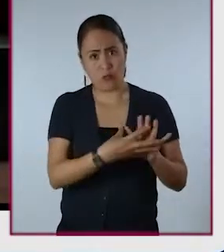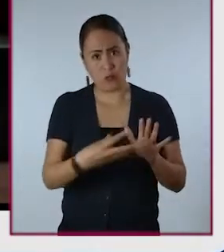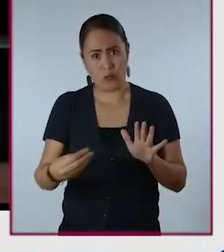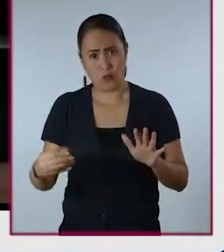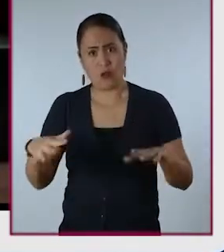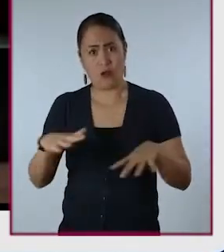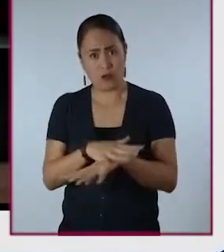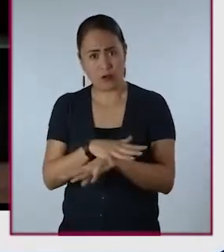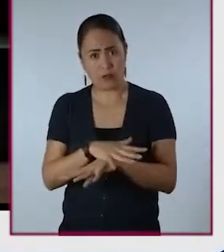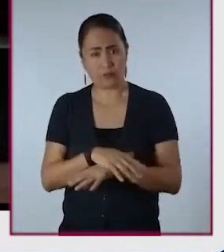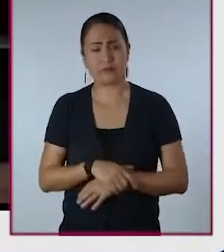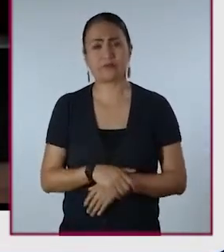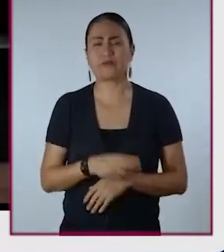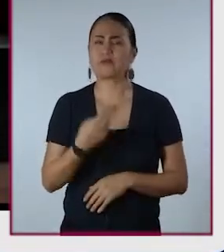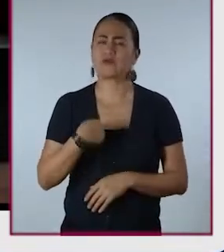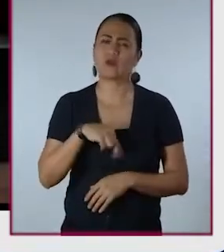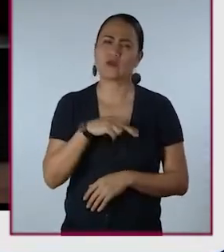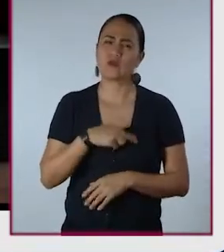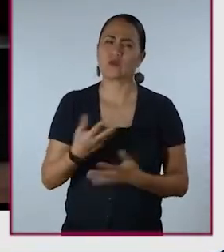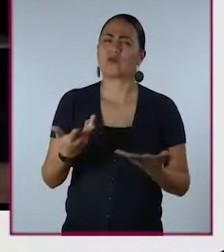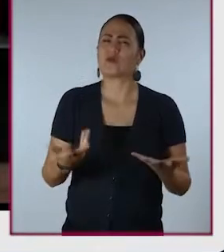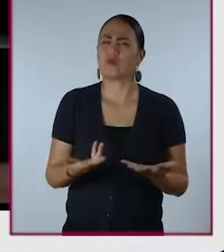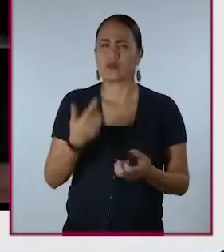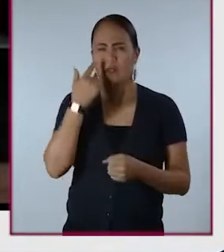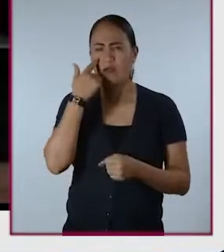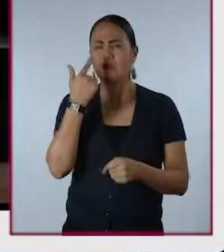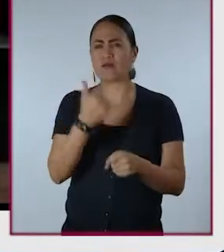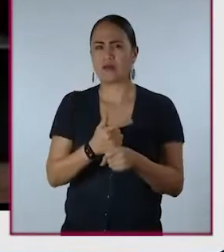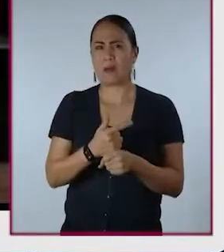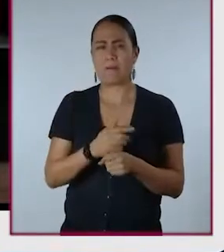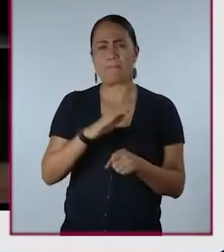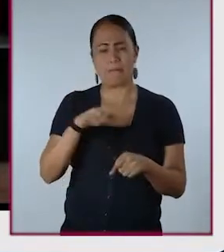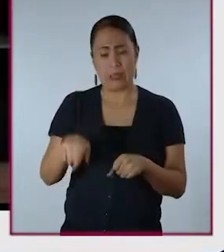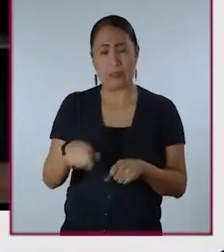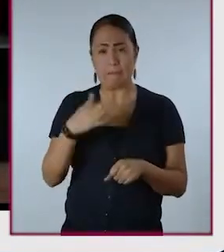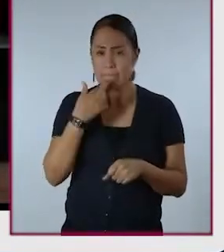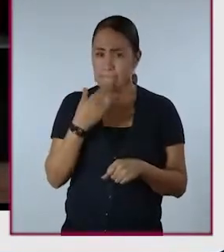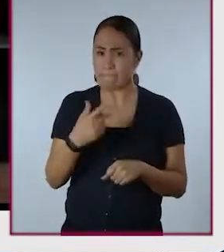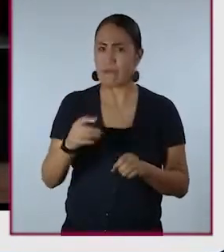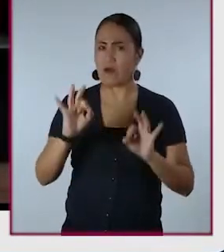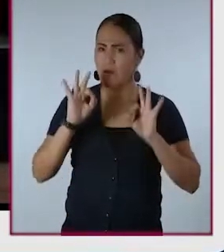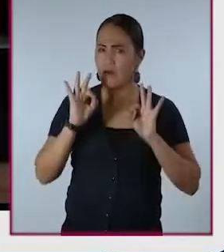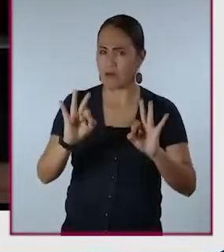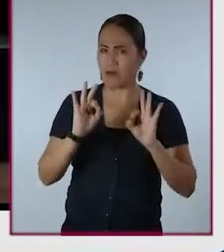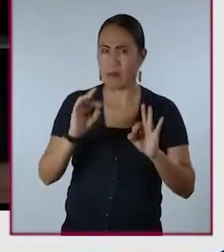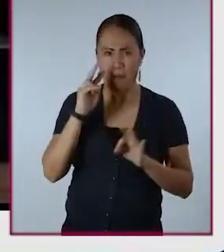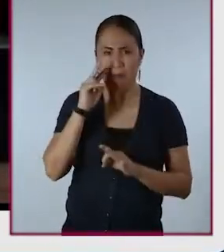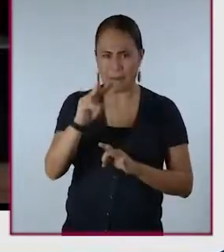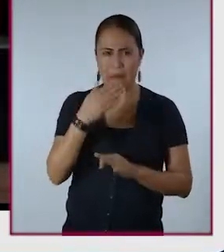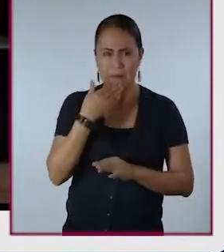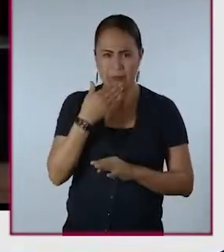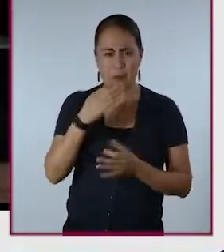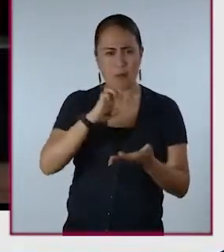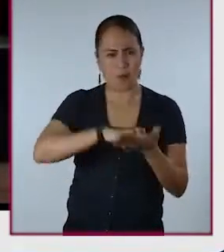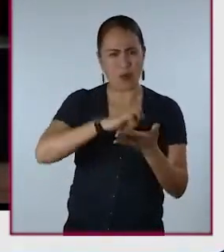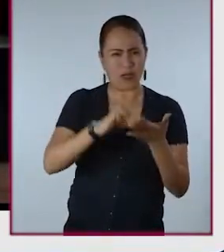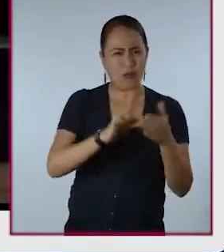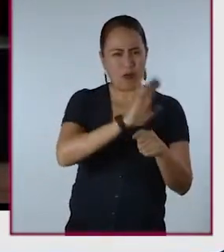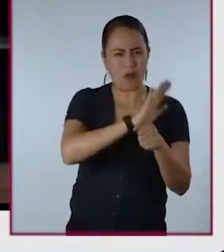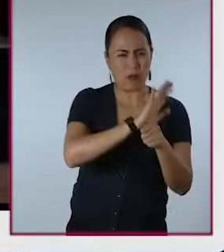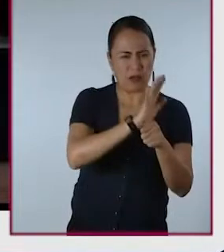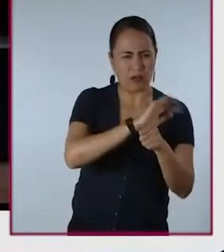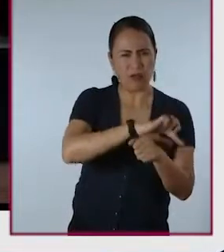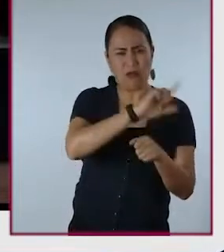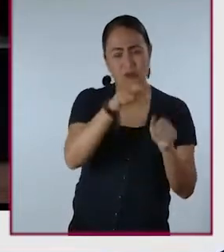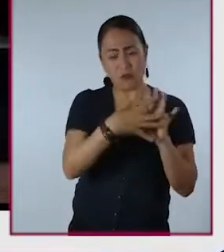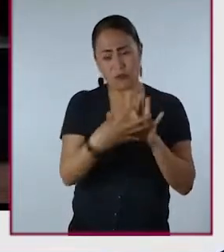teníamos que tener en cuenta era tener mayor resolución. No podíamos ponerlo en una película de menor